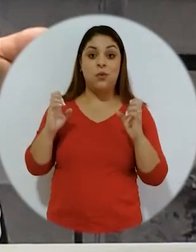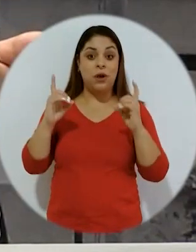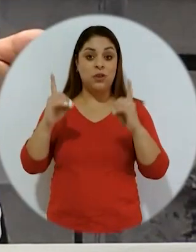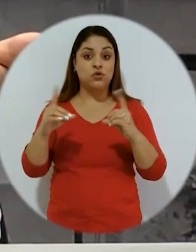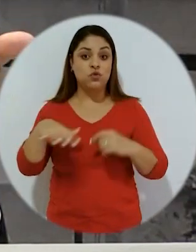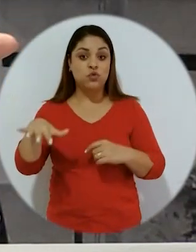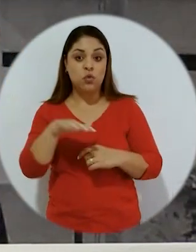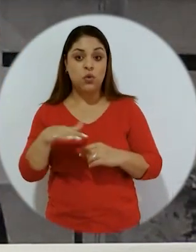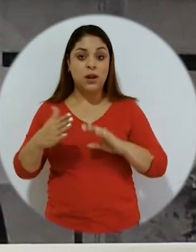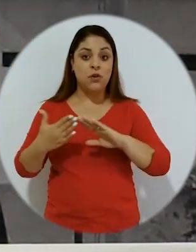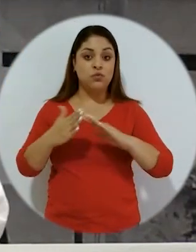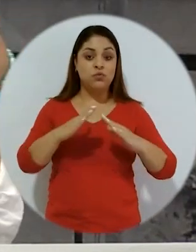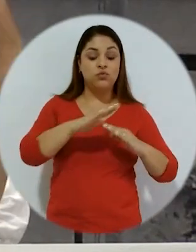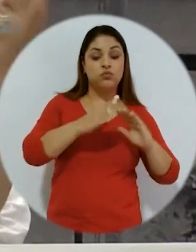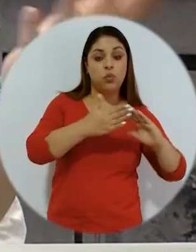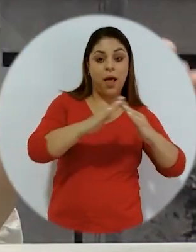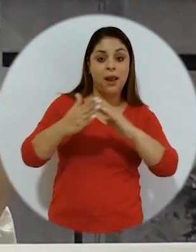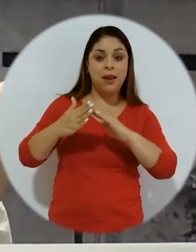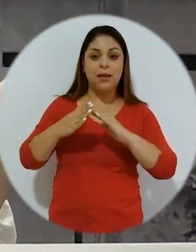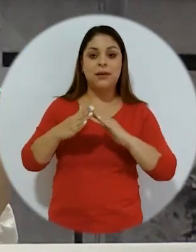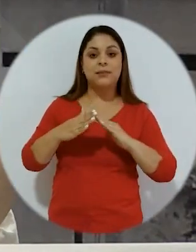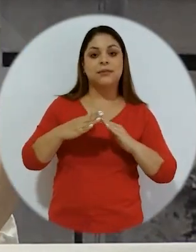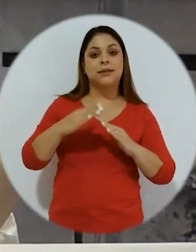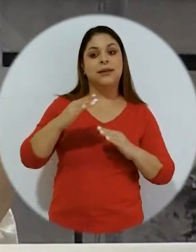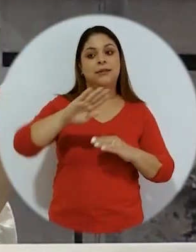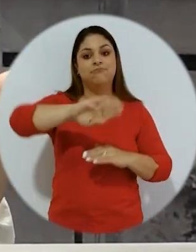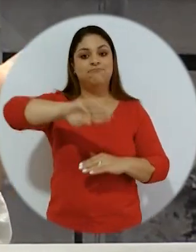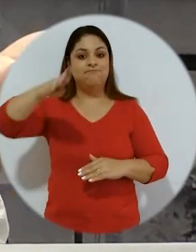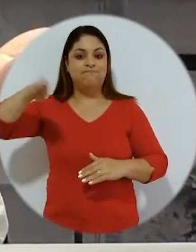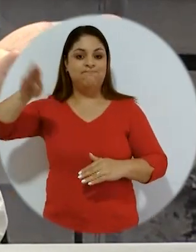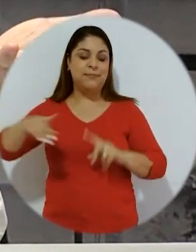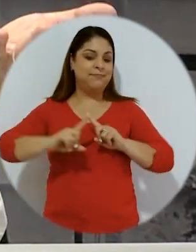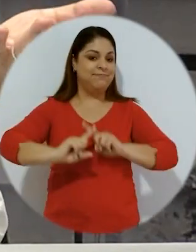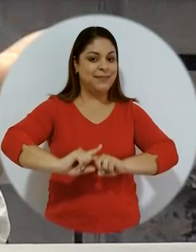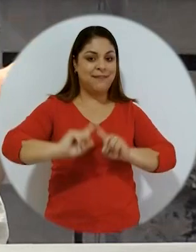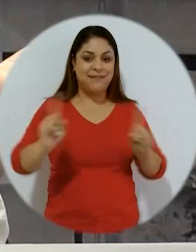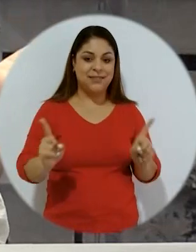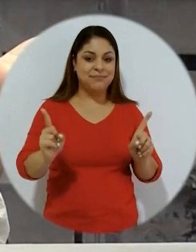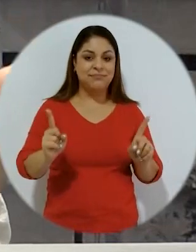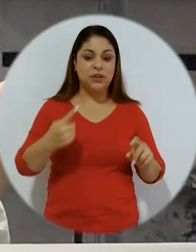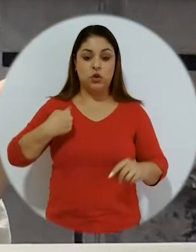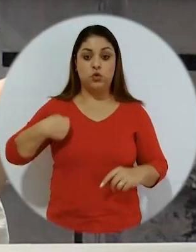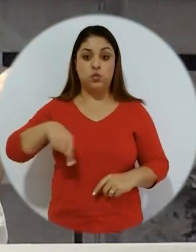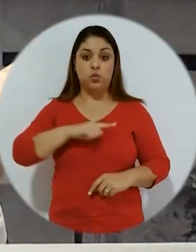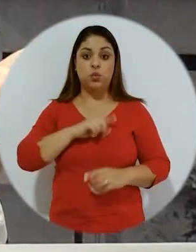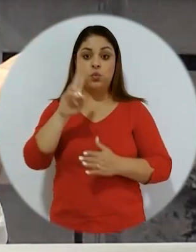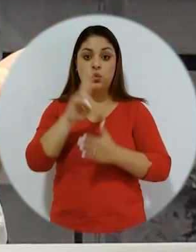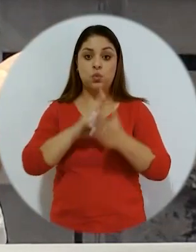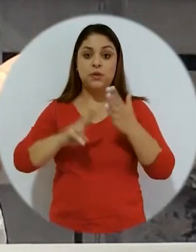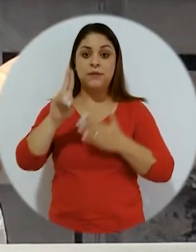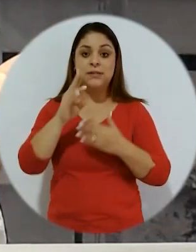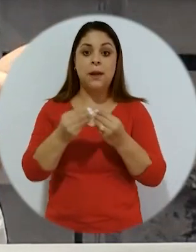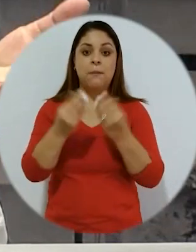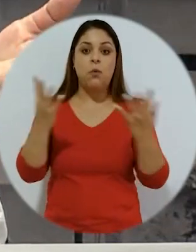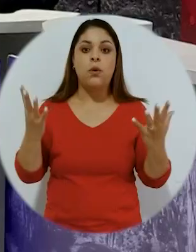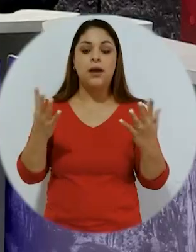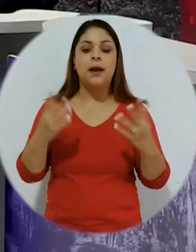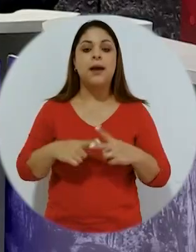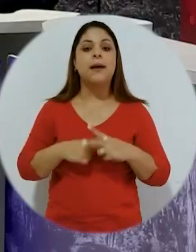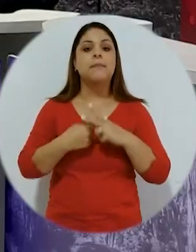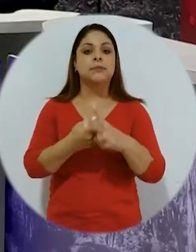tiene una persona en la zona rural que en las áreas en el GAM. Entonces, nos corresponde a nosotros como universidades